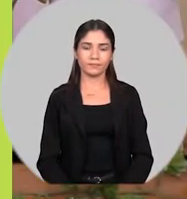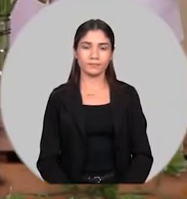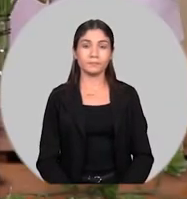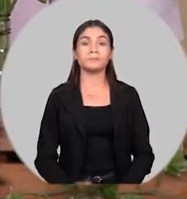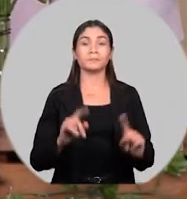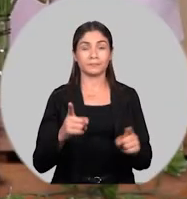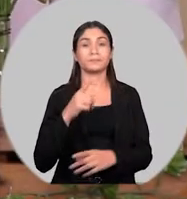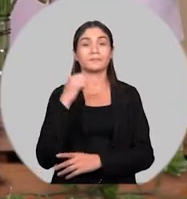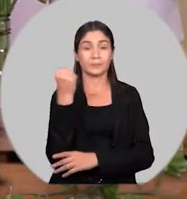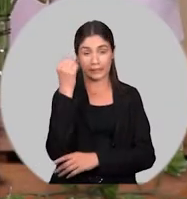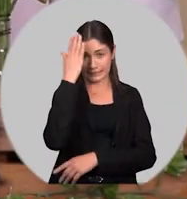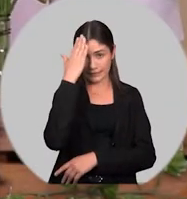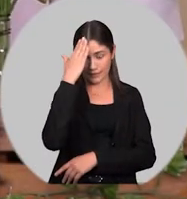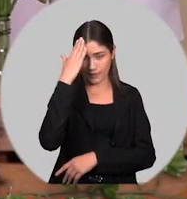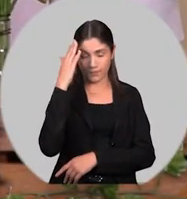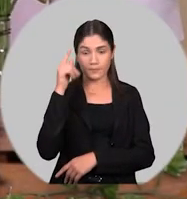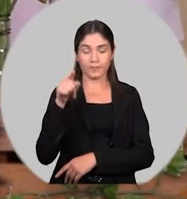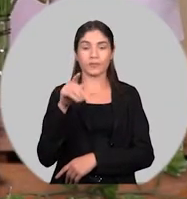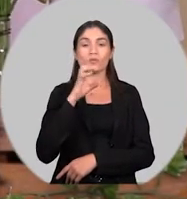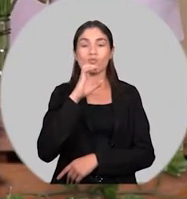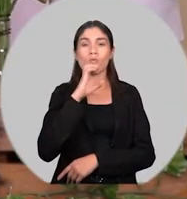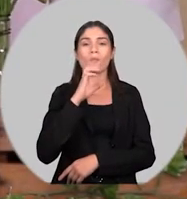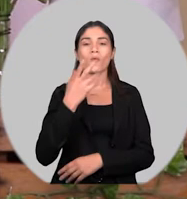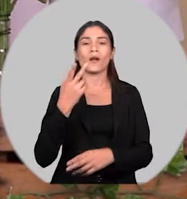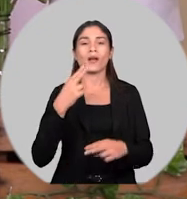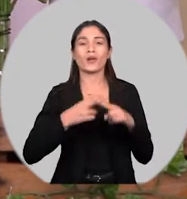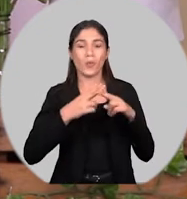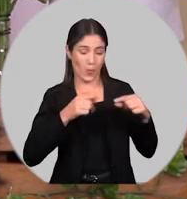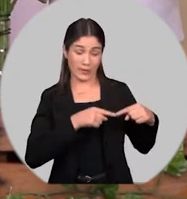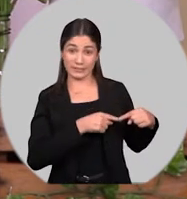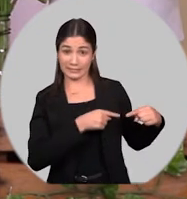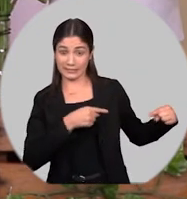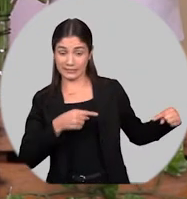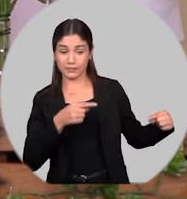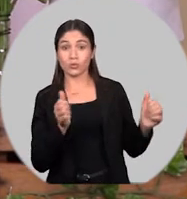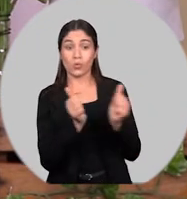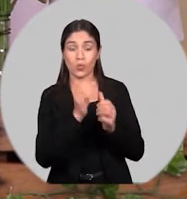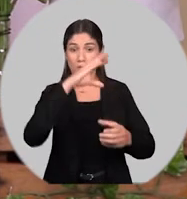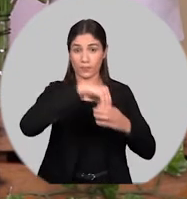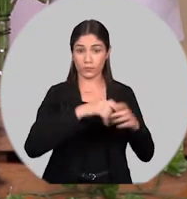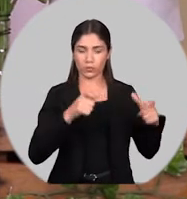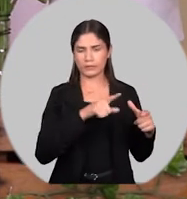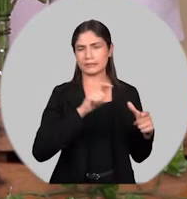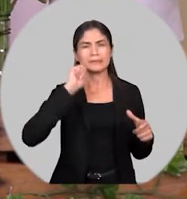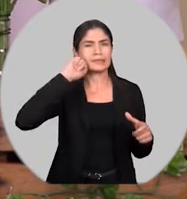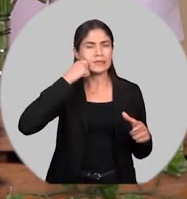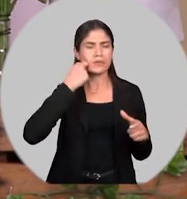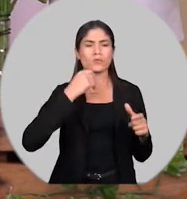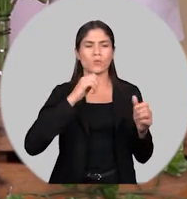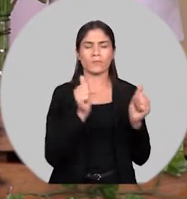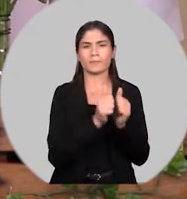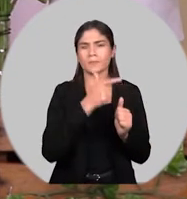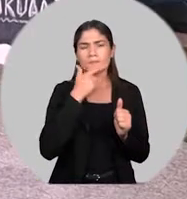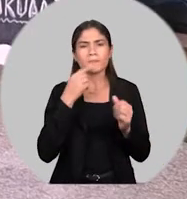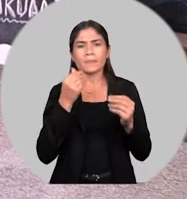Algo también muy importante para hacer el relleno, que es una cream cheese, la que va a llevar la Red Velvet, que es un relleno riquísimo que